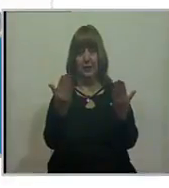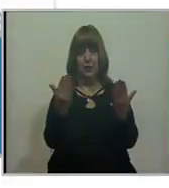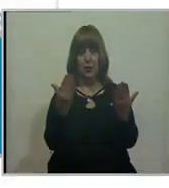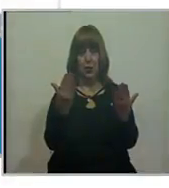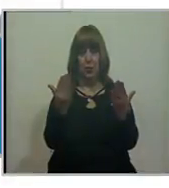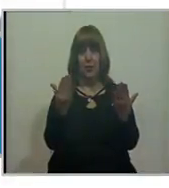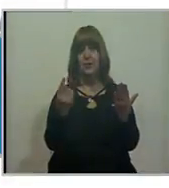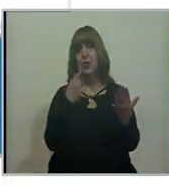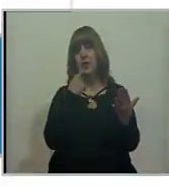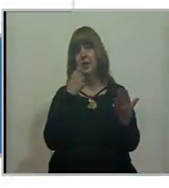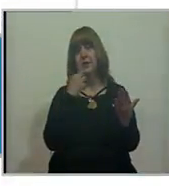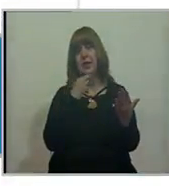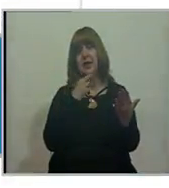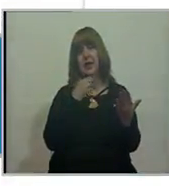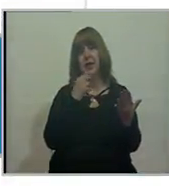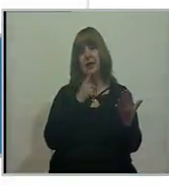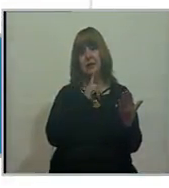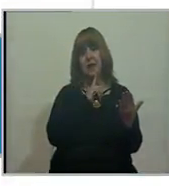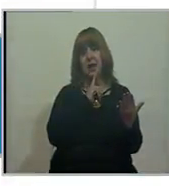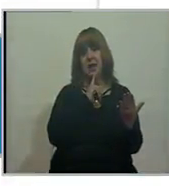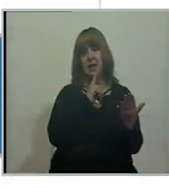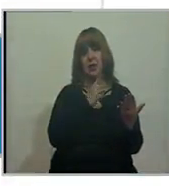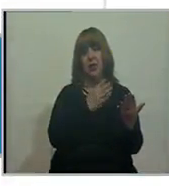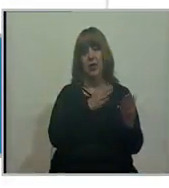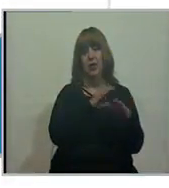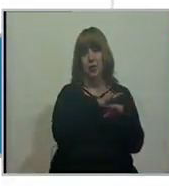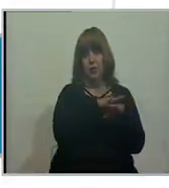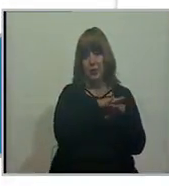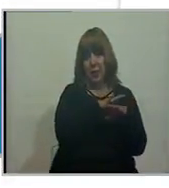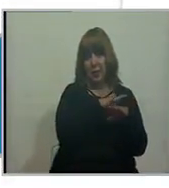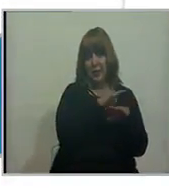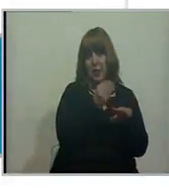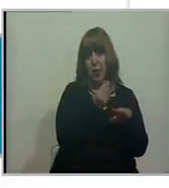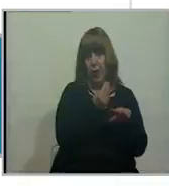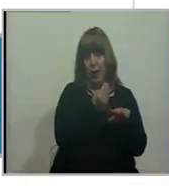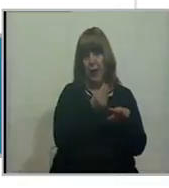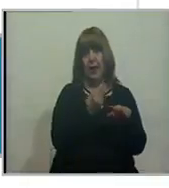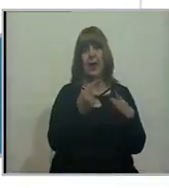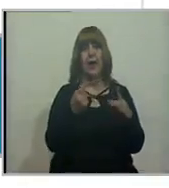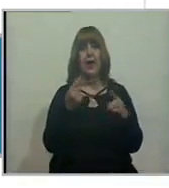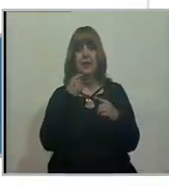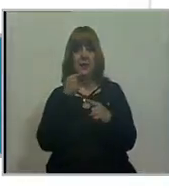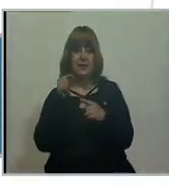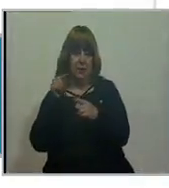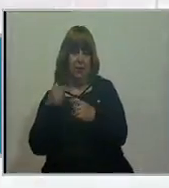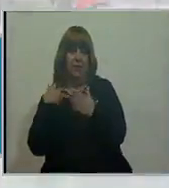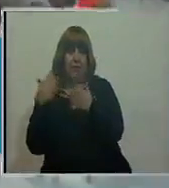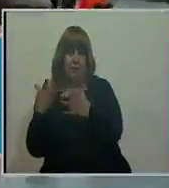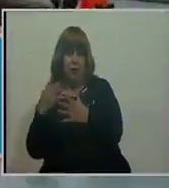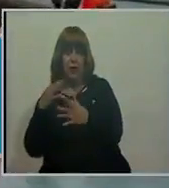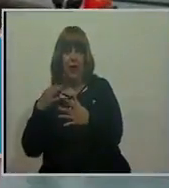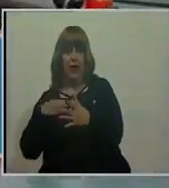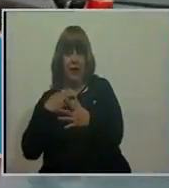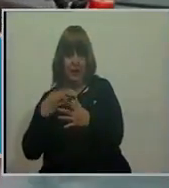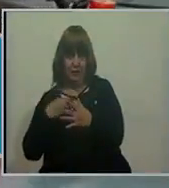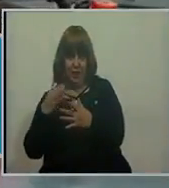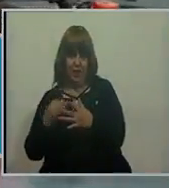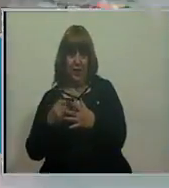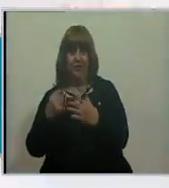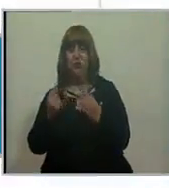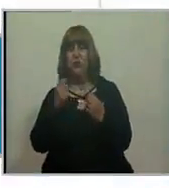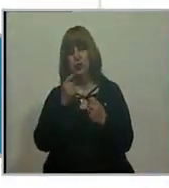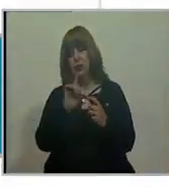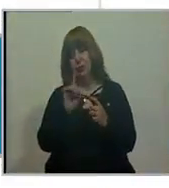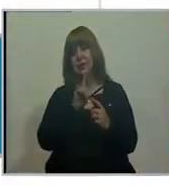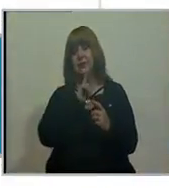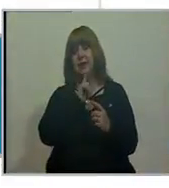comparación de una cosa con otra? Ella fundamenta que está a favor de las dos vidas por tal razón. No, pero yo hablo de la comparación de esta que